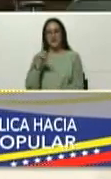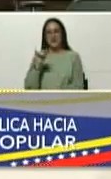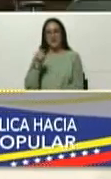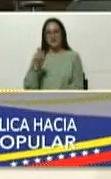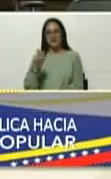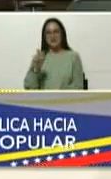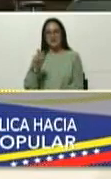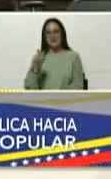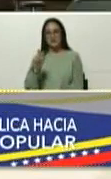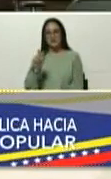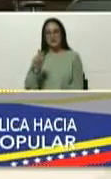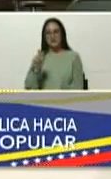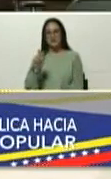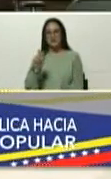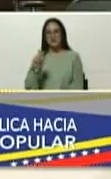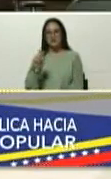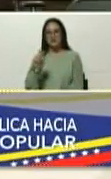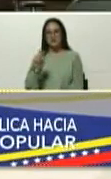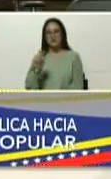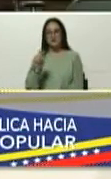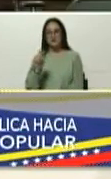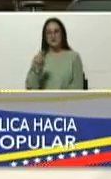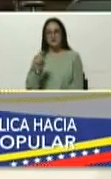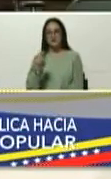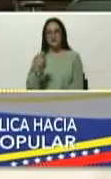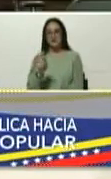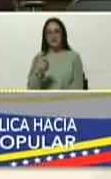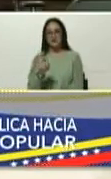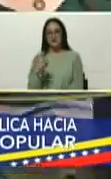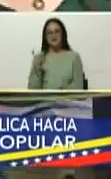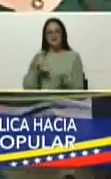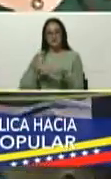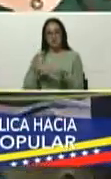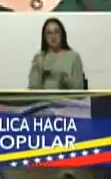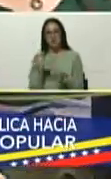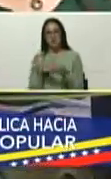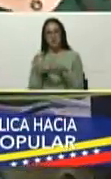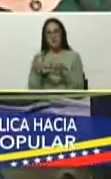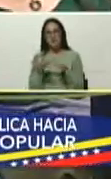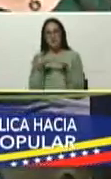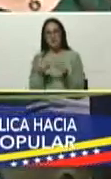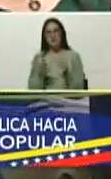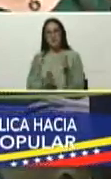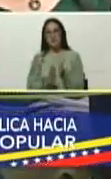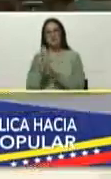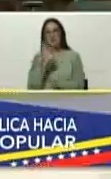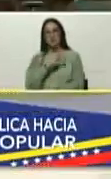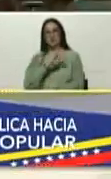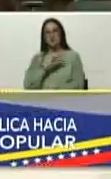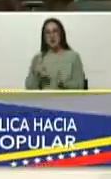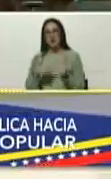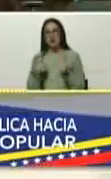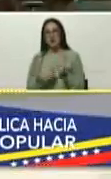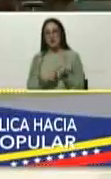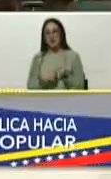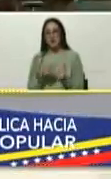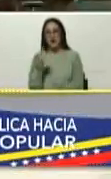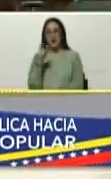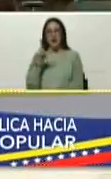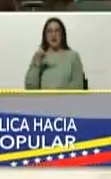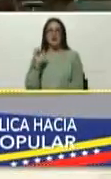Goicochea, está por allá atrás, integrante de la Comisión Permanente de Desarrollo Social Integral. Alexander Hill,